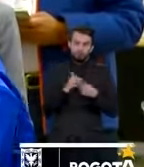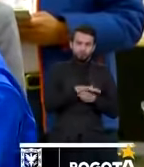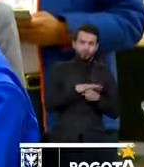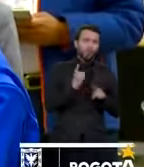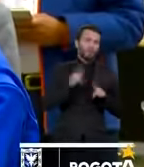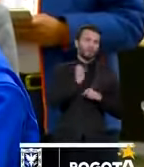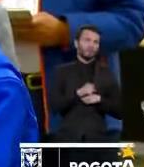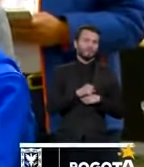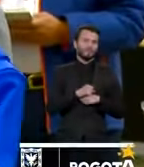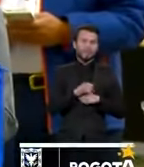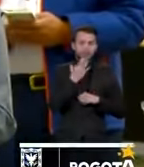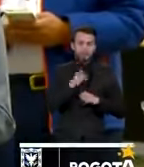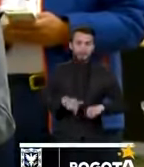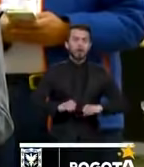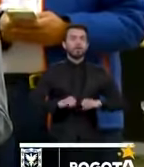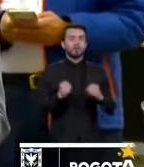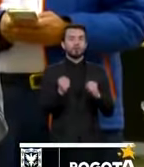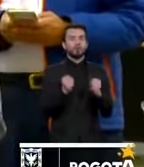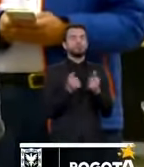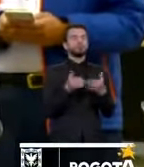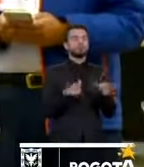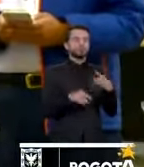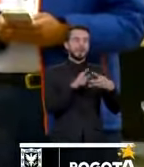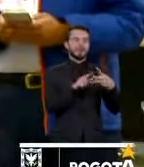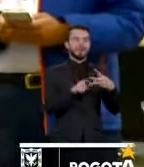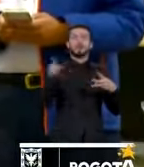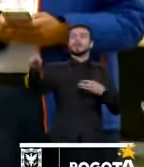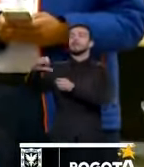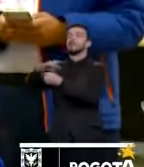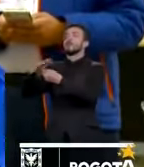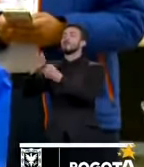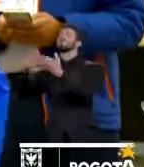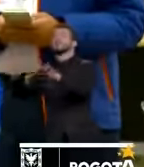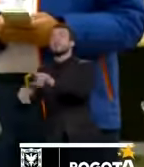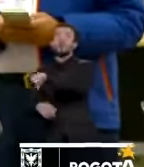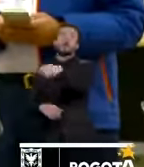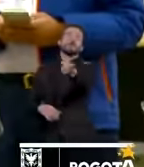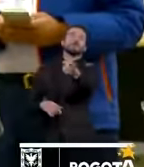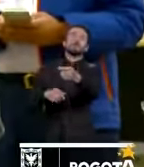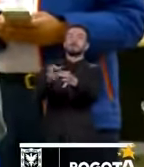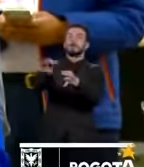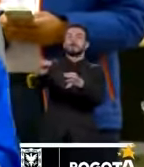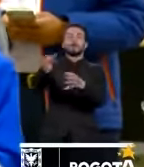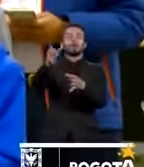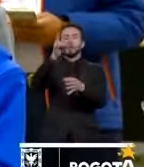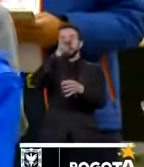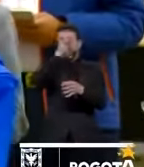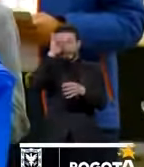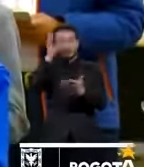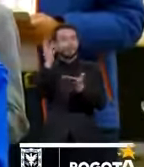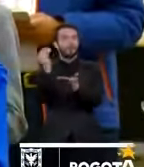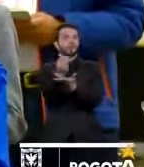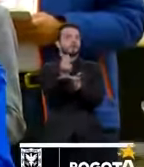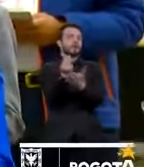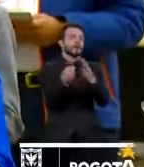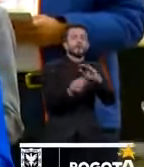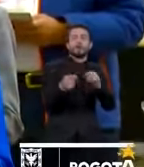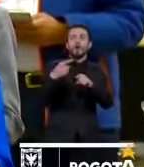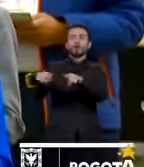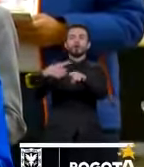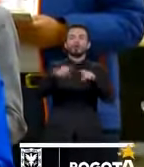habilitamos unos en Bogotá, pero Soacha habilita otros, o Cajicá habilita otros, o Madrid, en la vida de verdad es gente que no